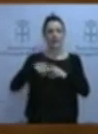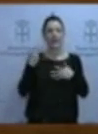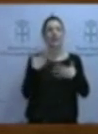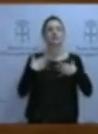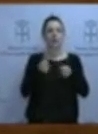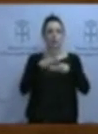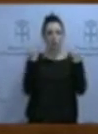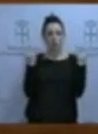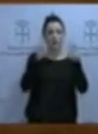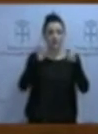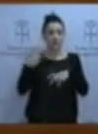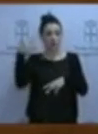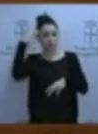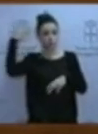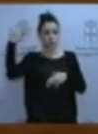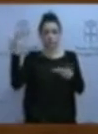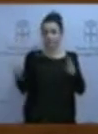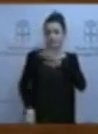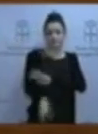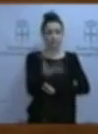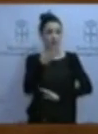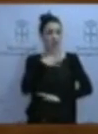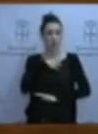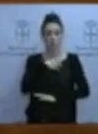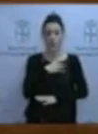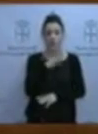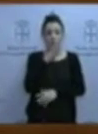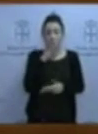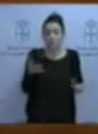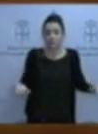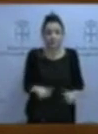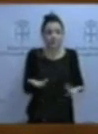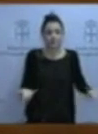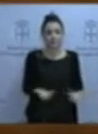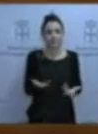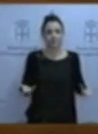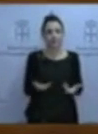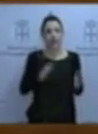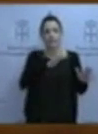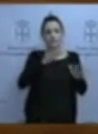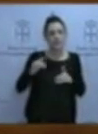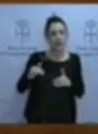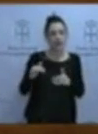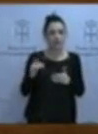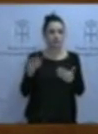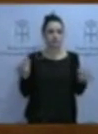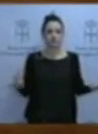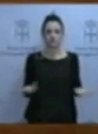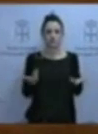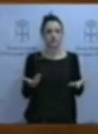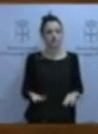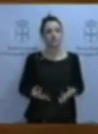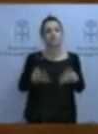asturianos sobre el suicidio no vean la luz, porque directamente tienen que tirar